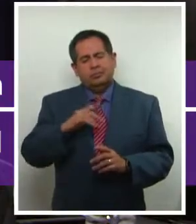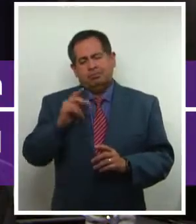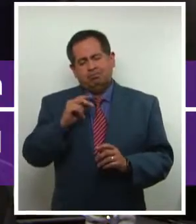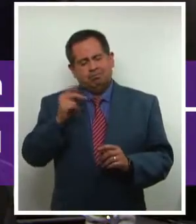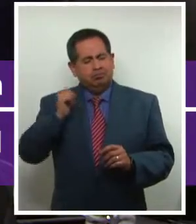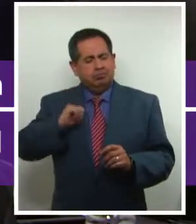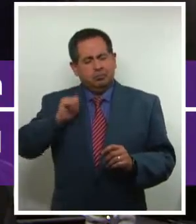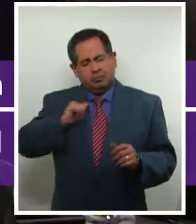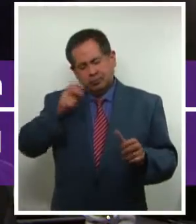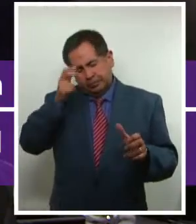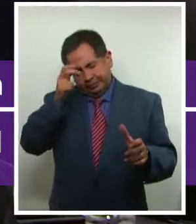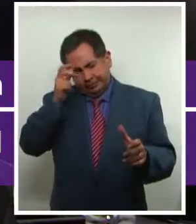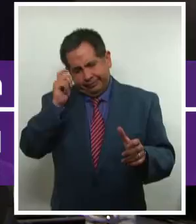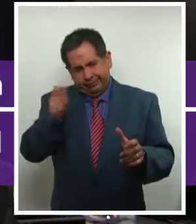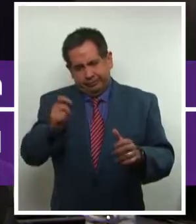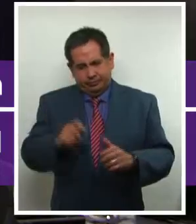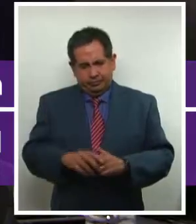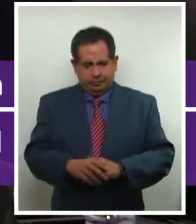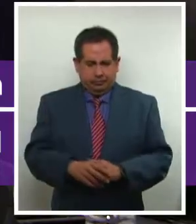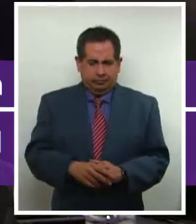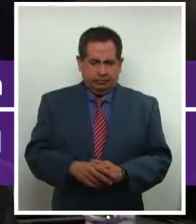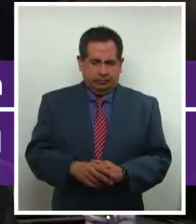sabiduría